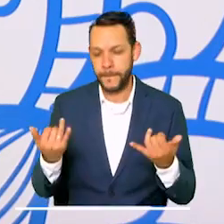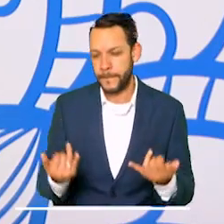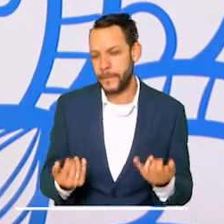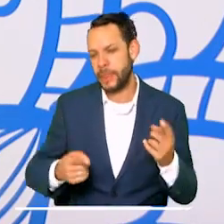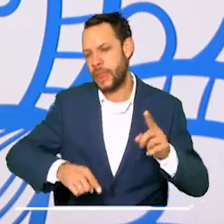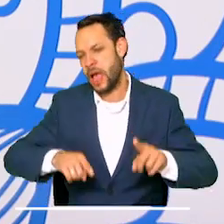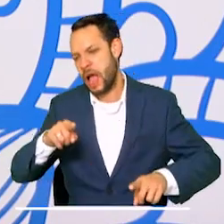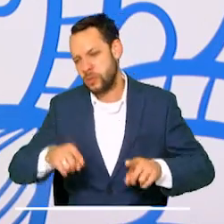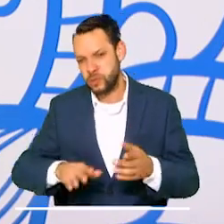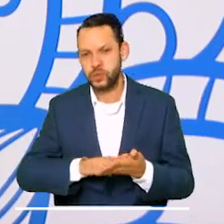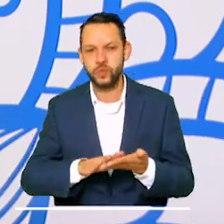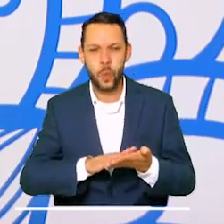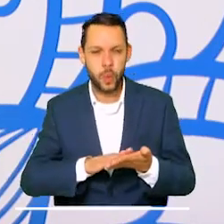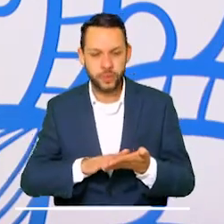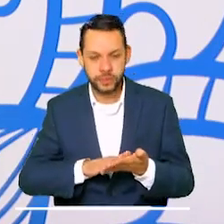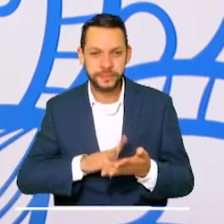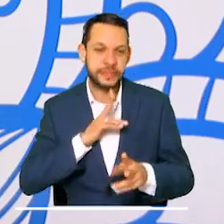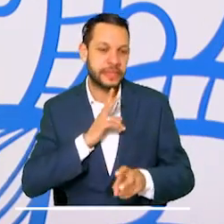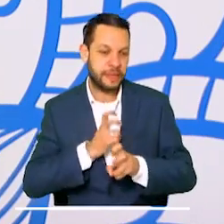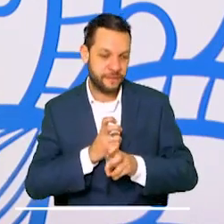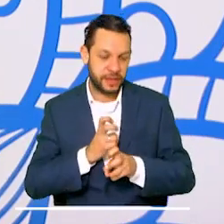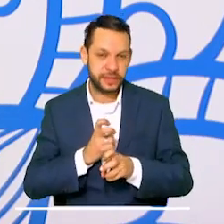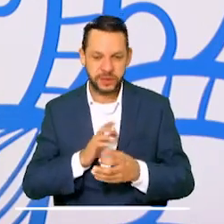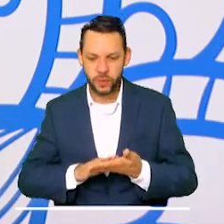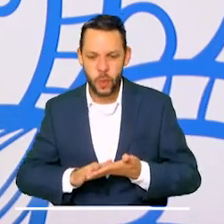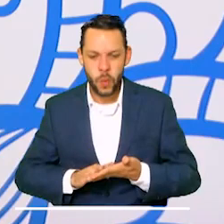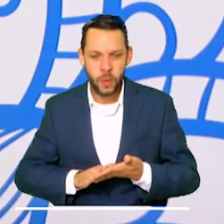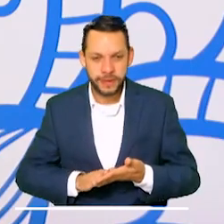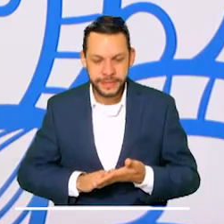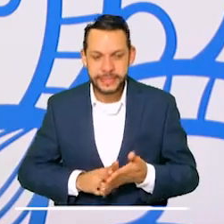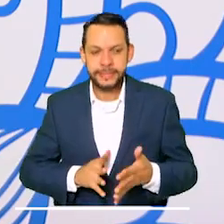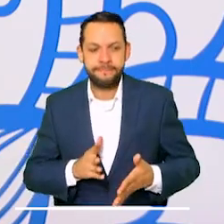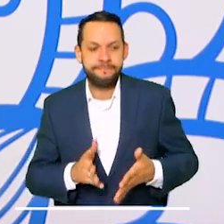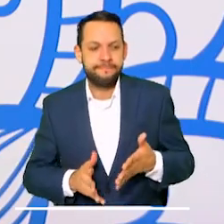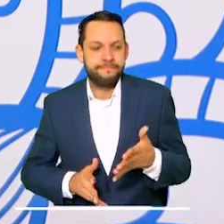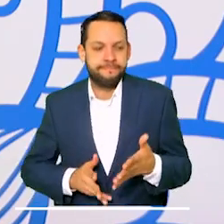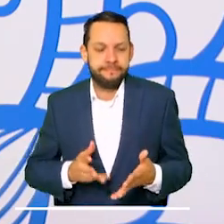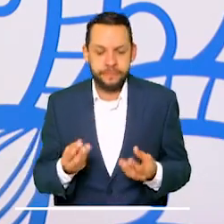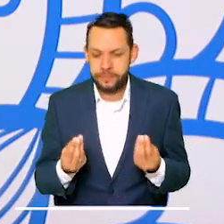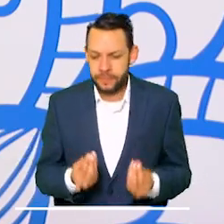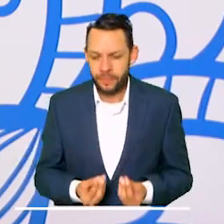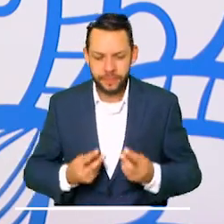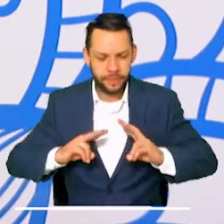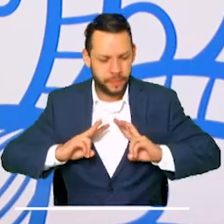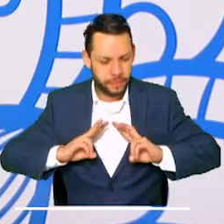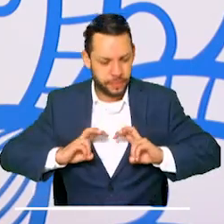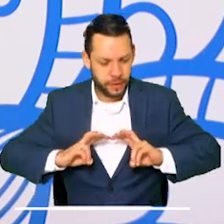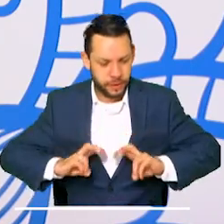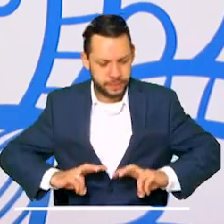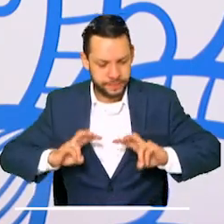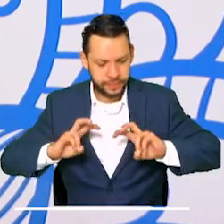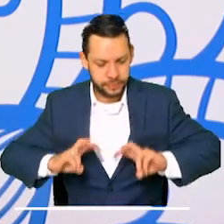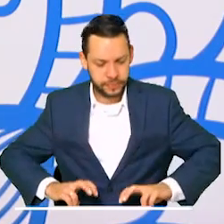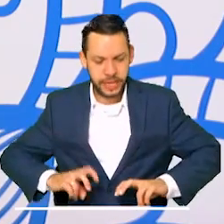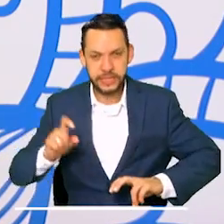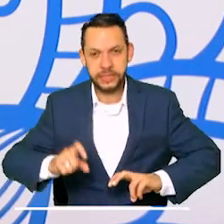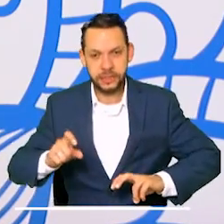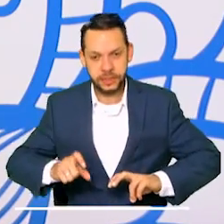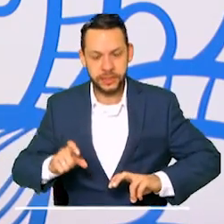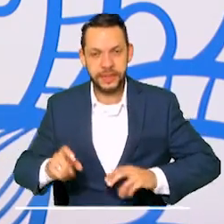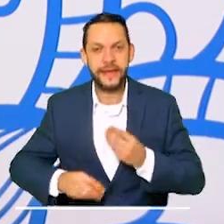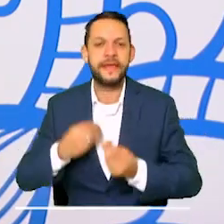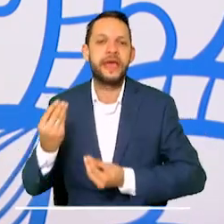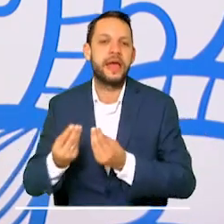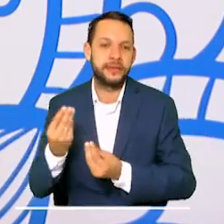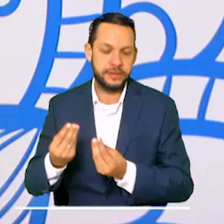muchas veces esto es un proceso. Y es allí cuando nosotros necesitamos explotar esa resiliencia para poder llegar a ese estado de